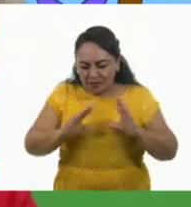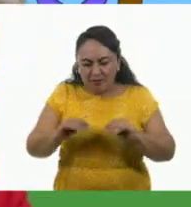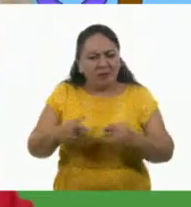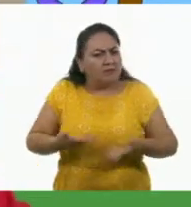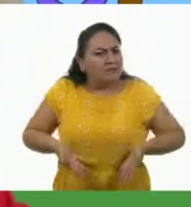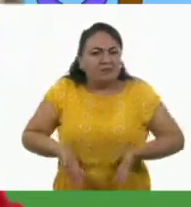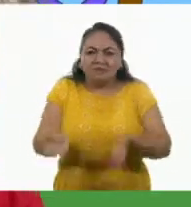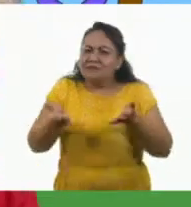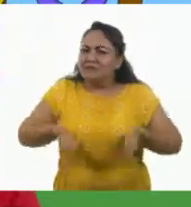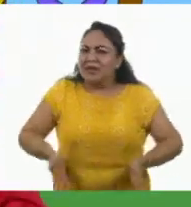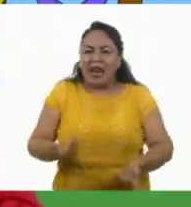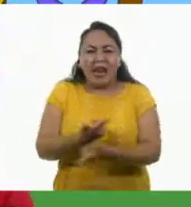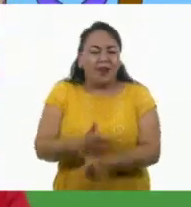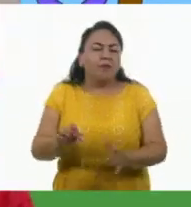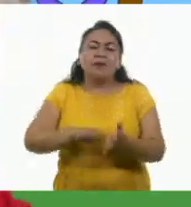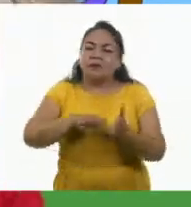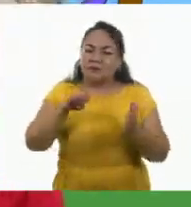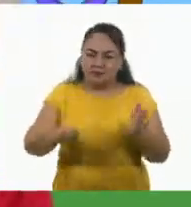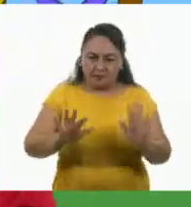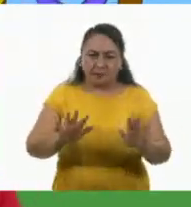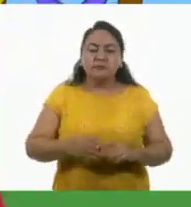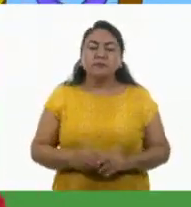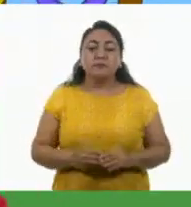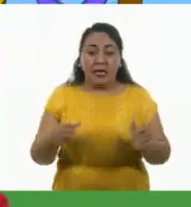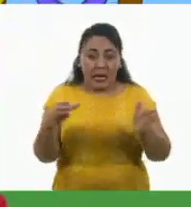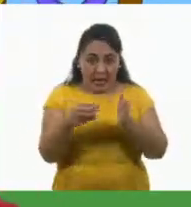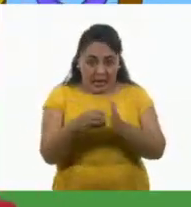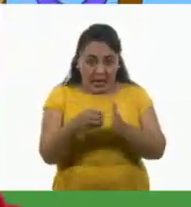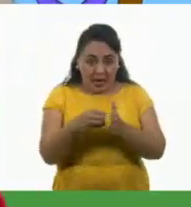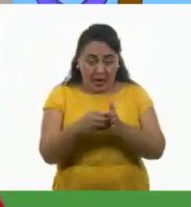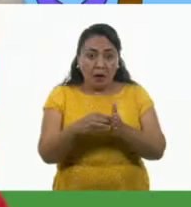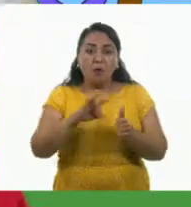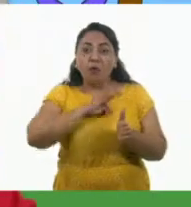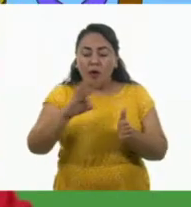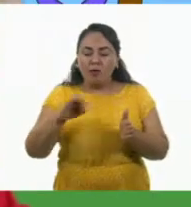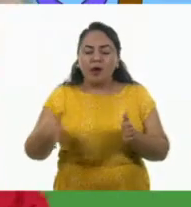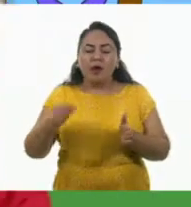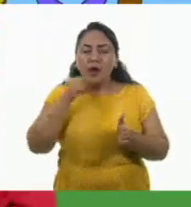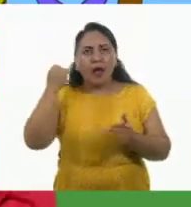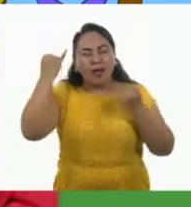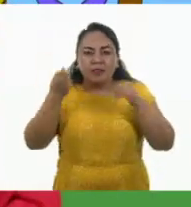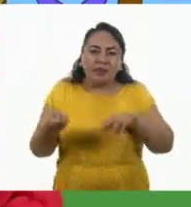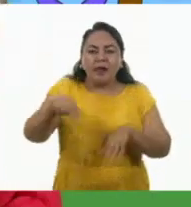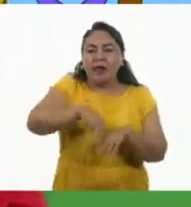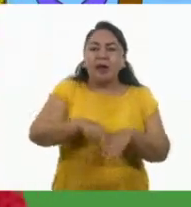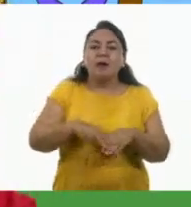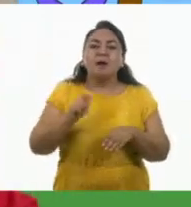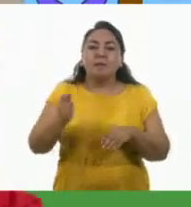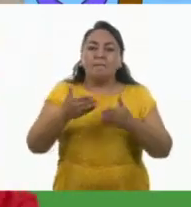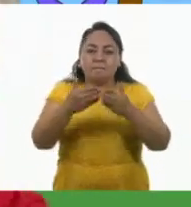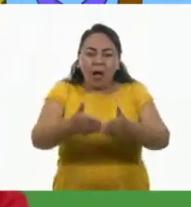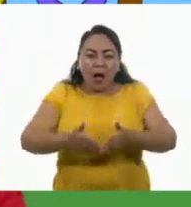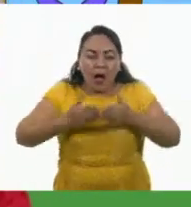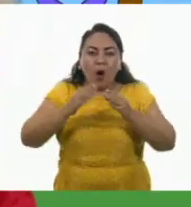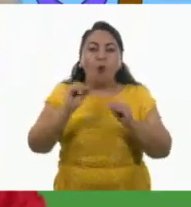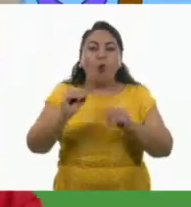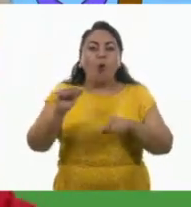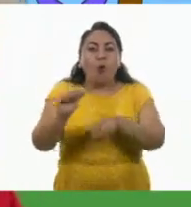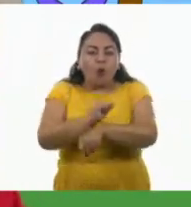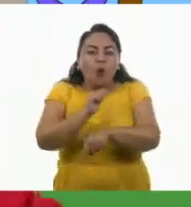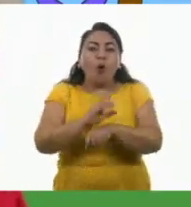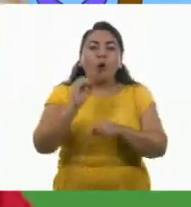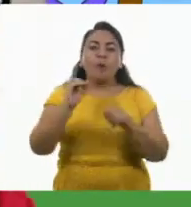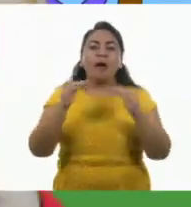libre acceso. Por ejemplo, una caja puede ser un barco, o un carro, o una casa para